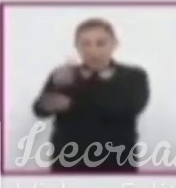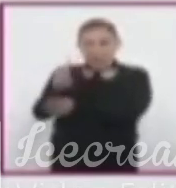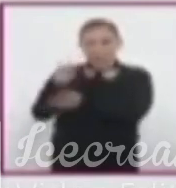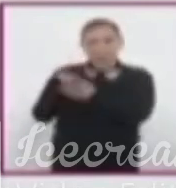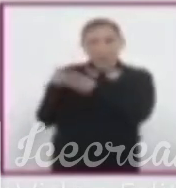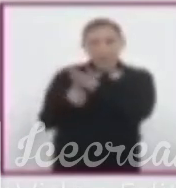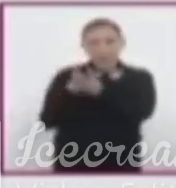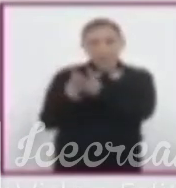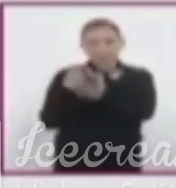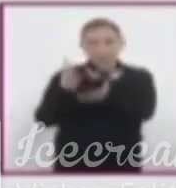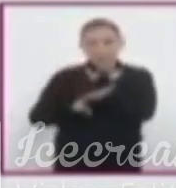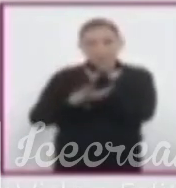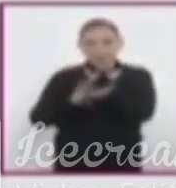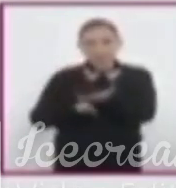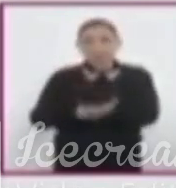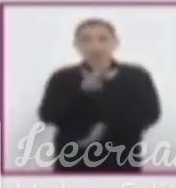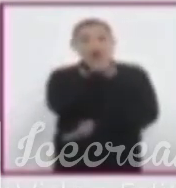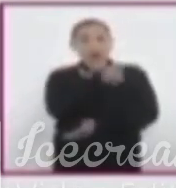licuadora.